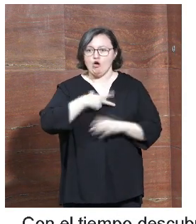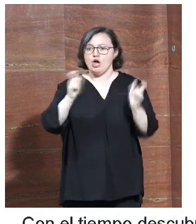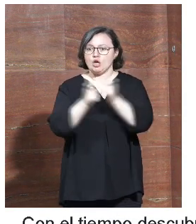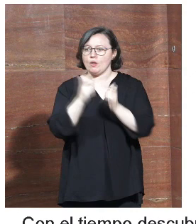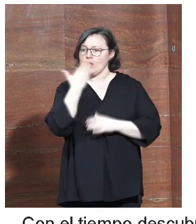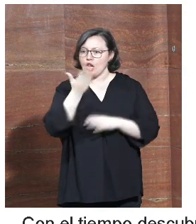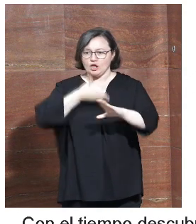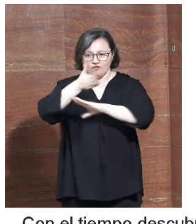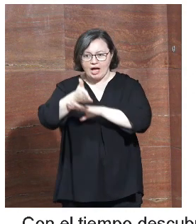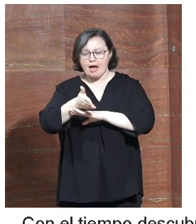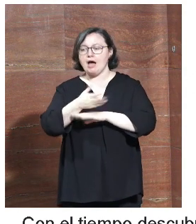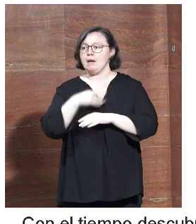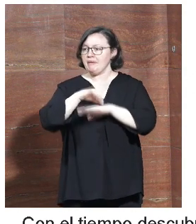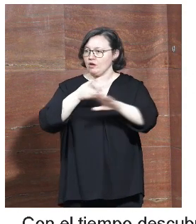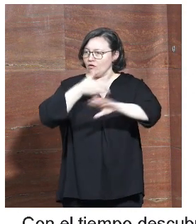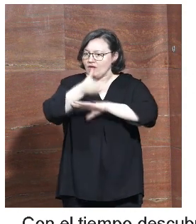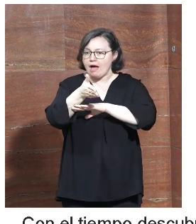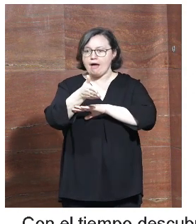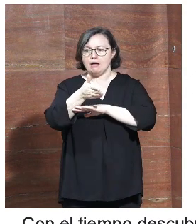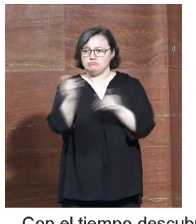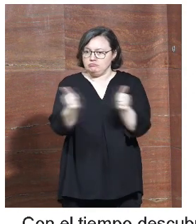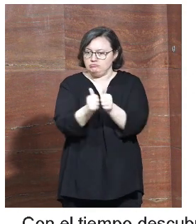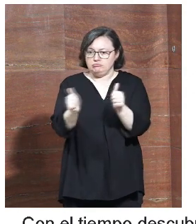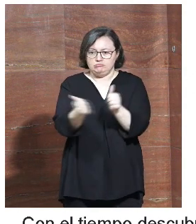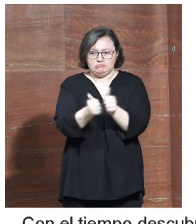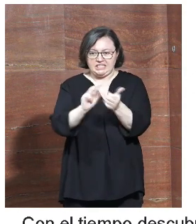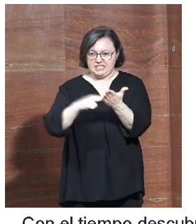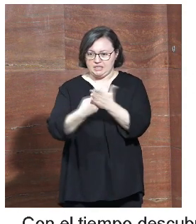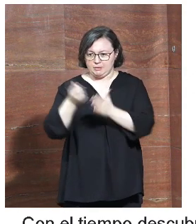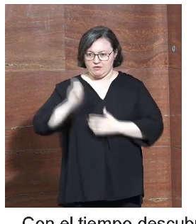de colegio, ir al médico.